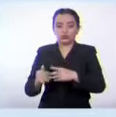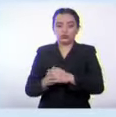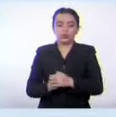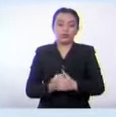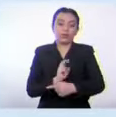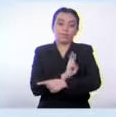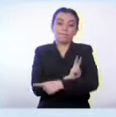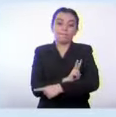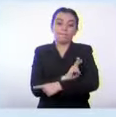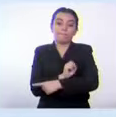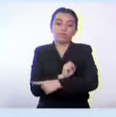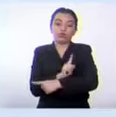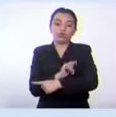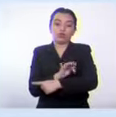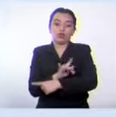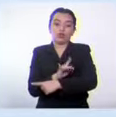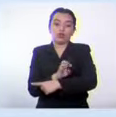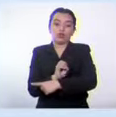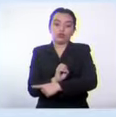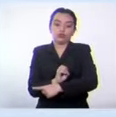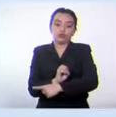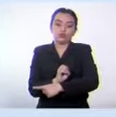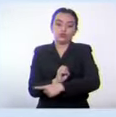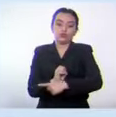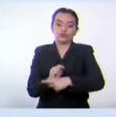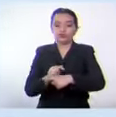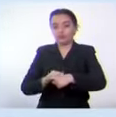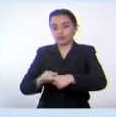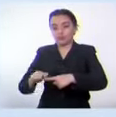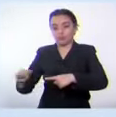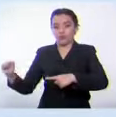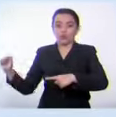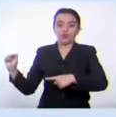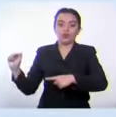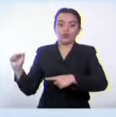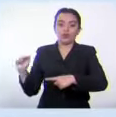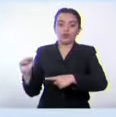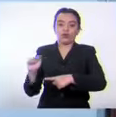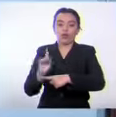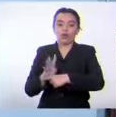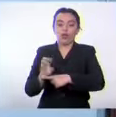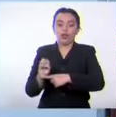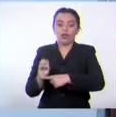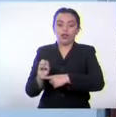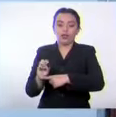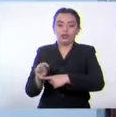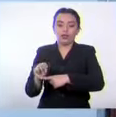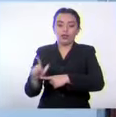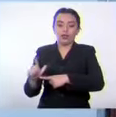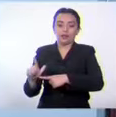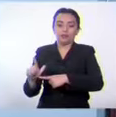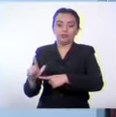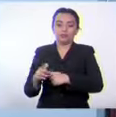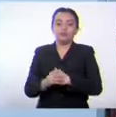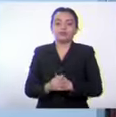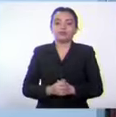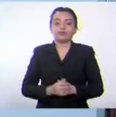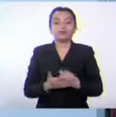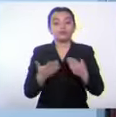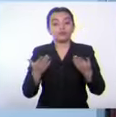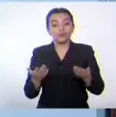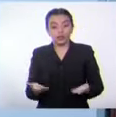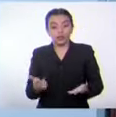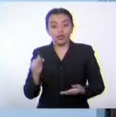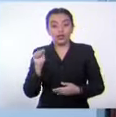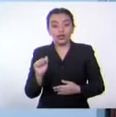soluto es igual a 40 mililitros. esta forma calculamos